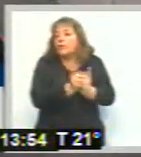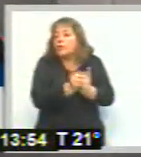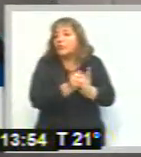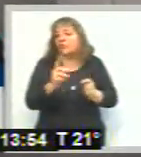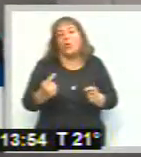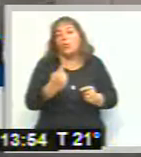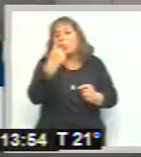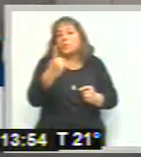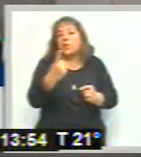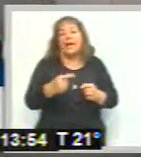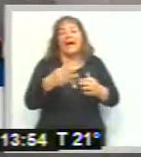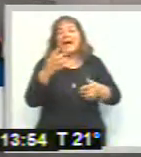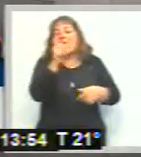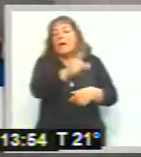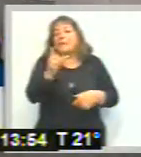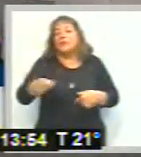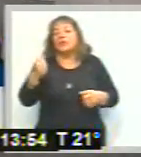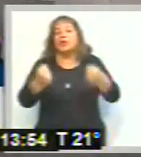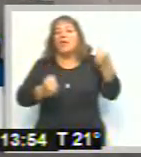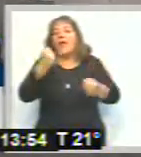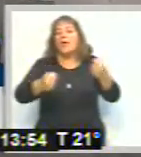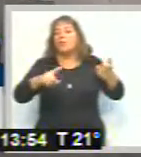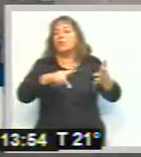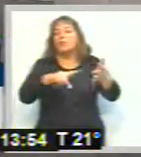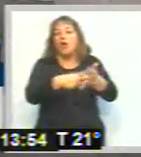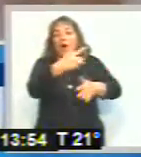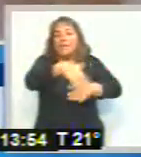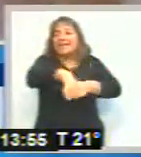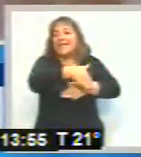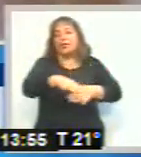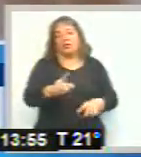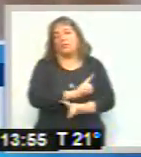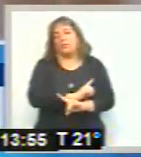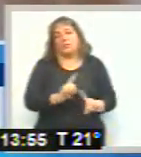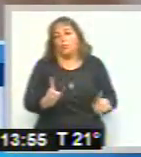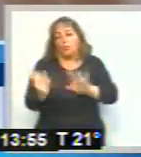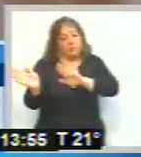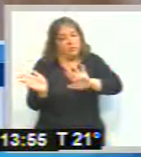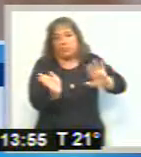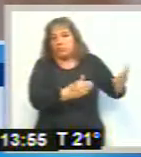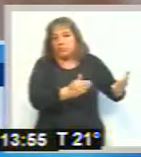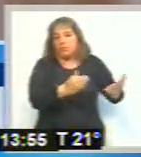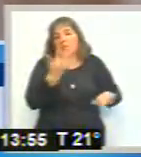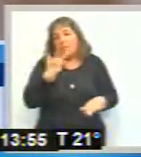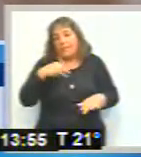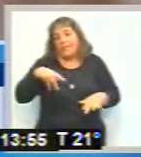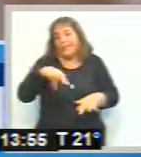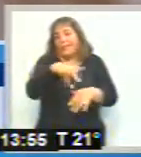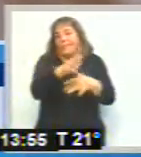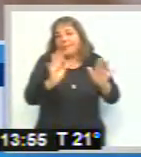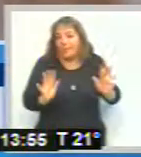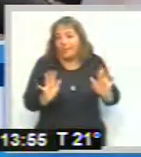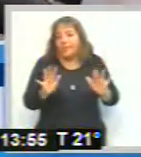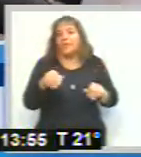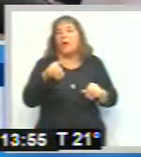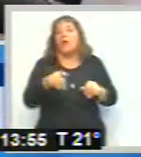cosa: desalentar el uso del vehículo de uso privado, desalentarlo totalmente, y buscar en lo